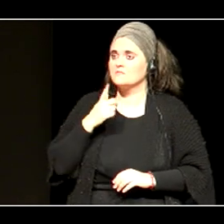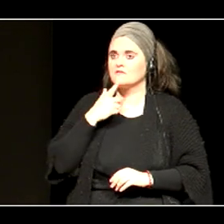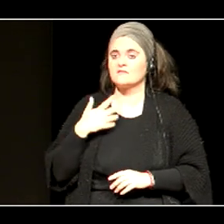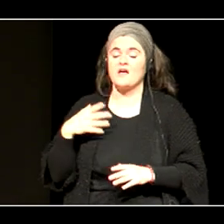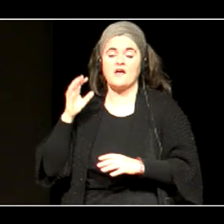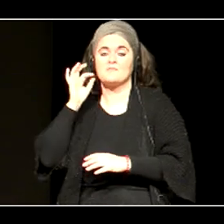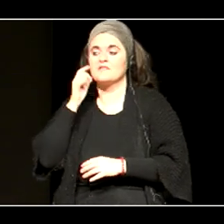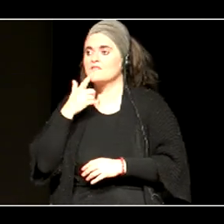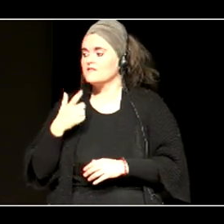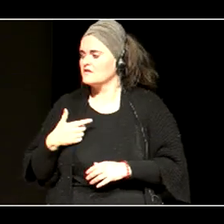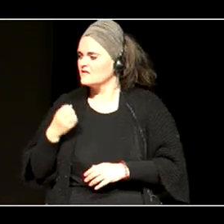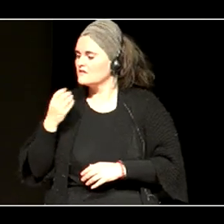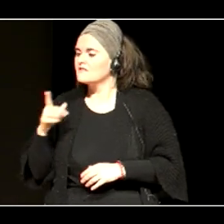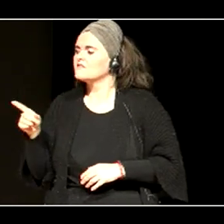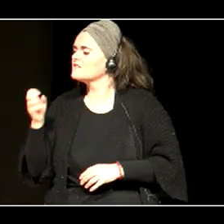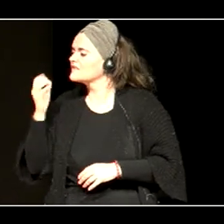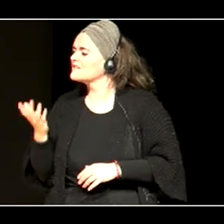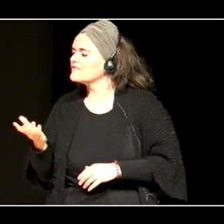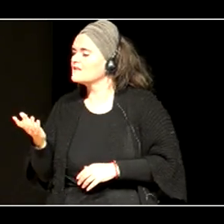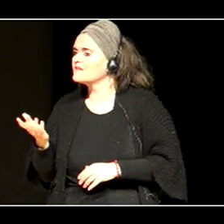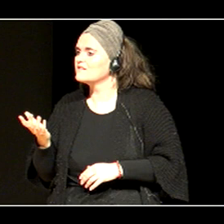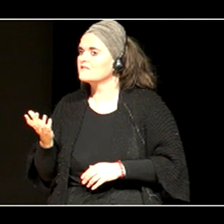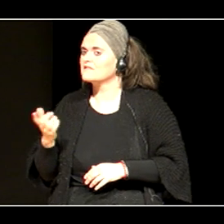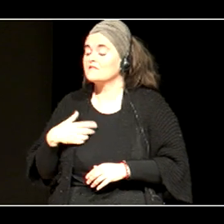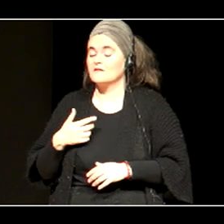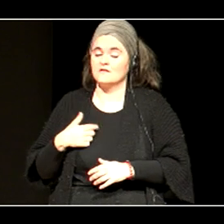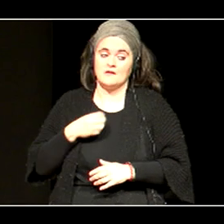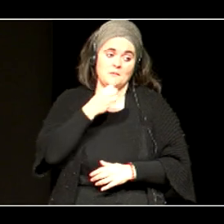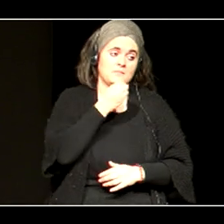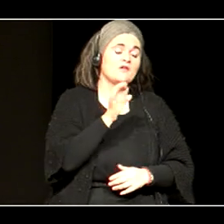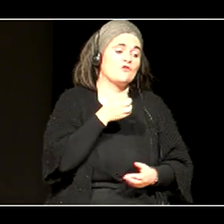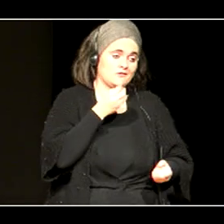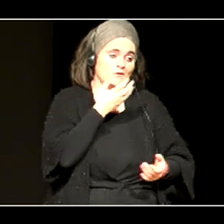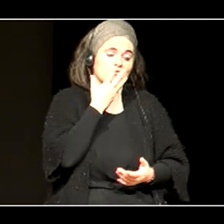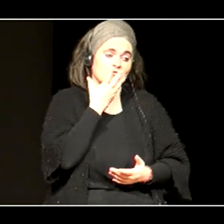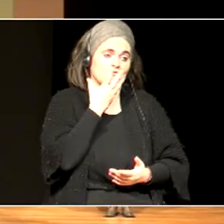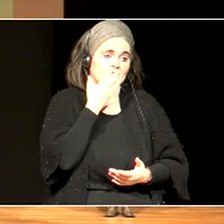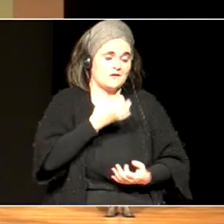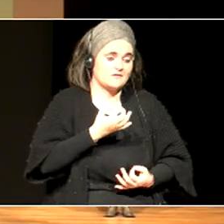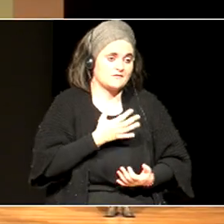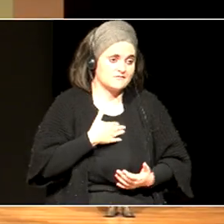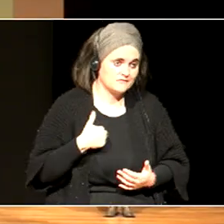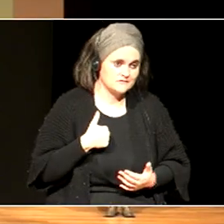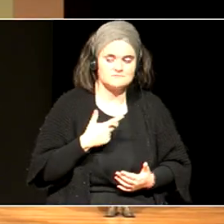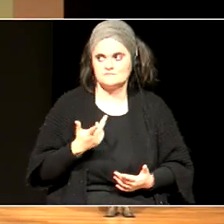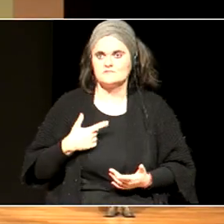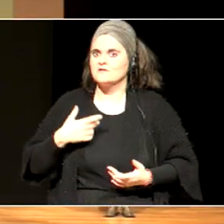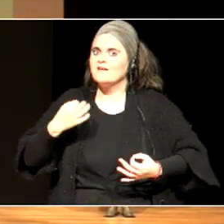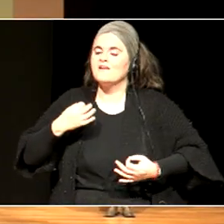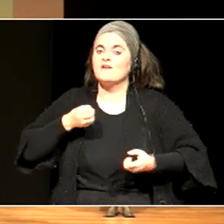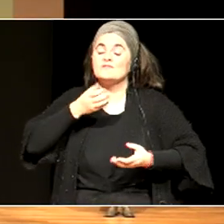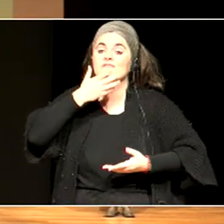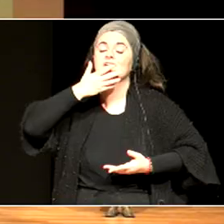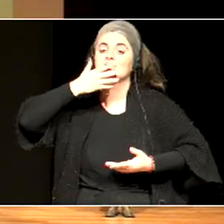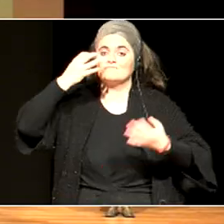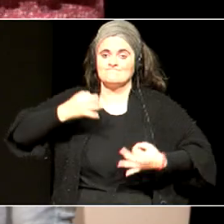cuando el despertar estás mar y dice bien o te cuento la verdad contemos la verdad y recojamos esa